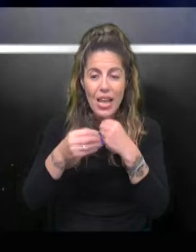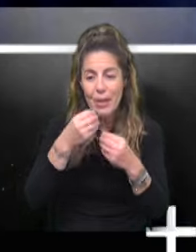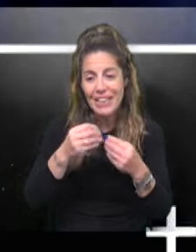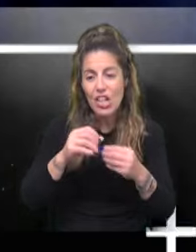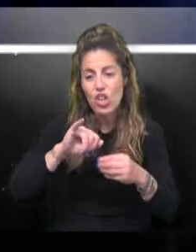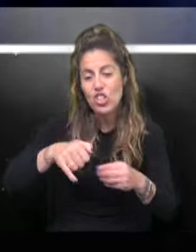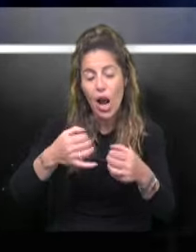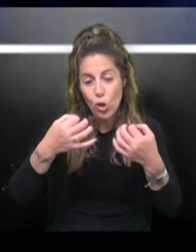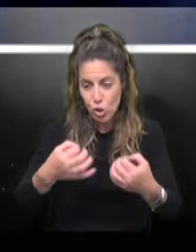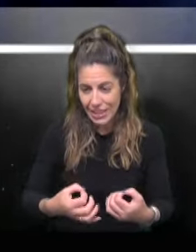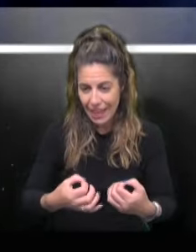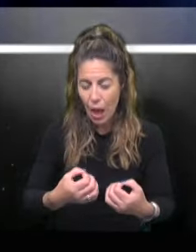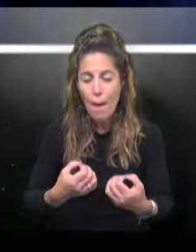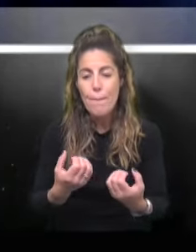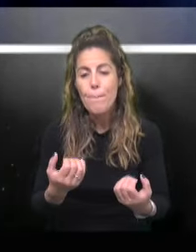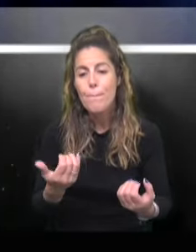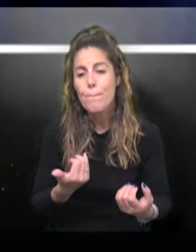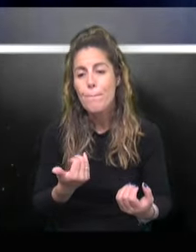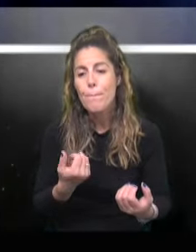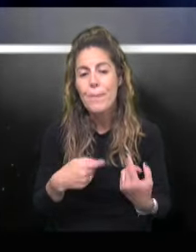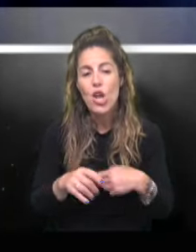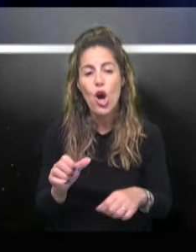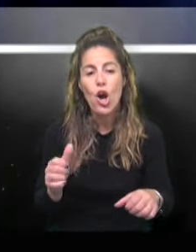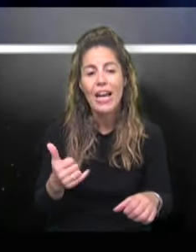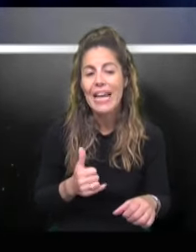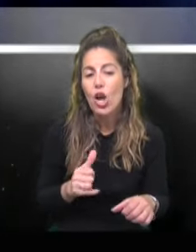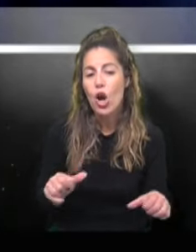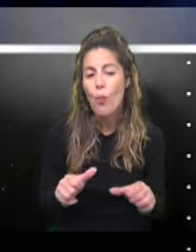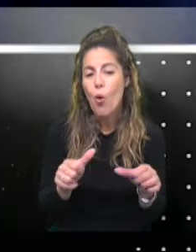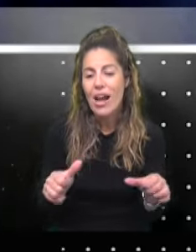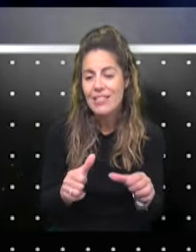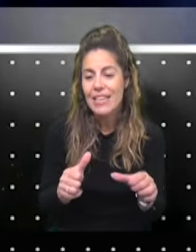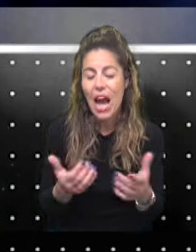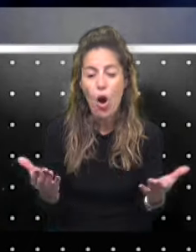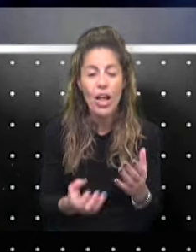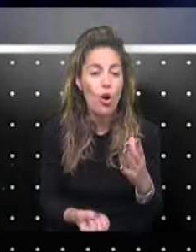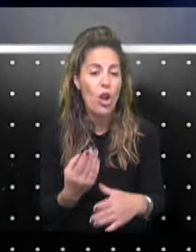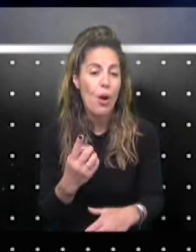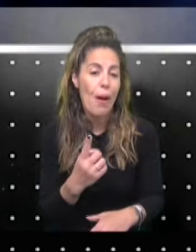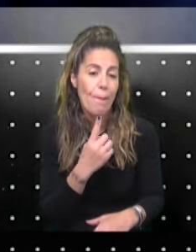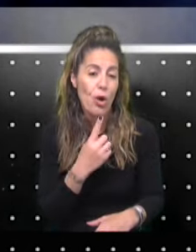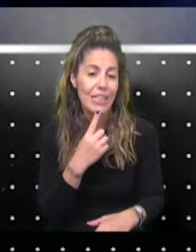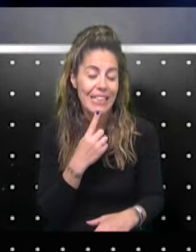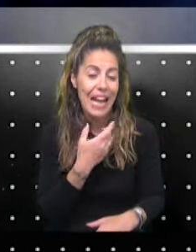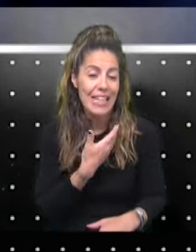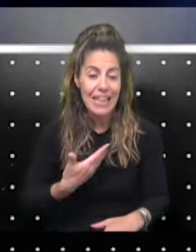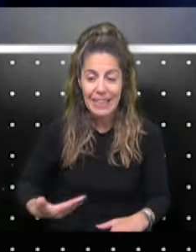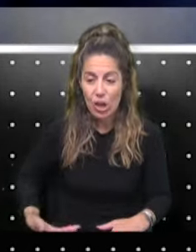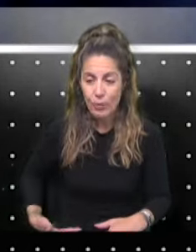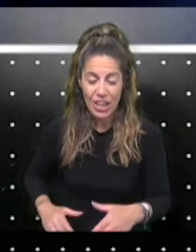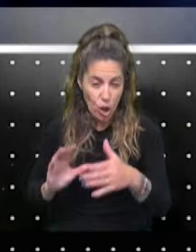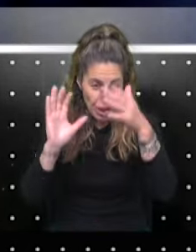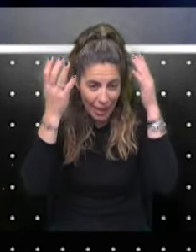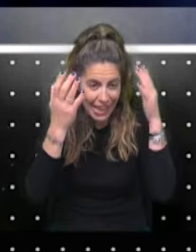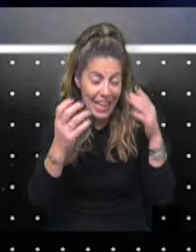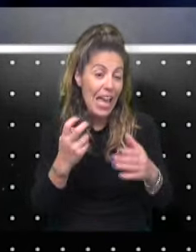viene llevando el tema de las diferentes políticas que implementa el gobierno de Javier Miley teniendo en cuenta que es un gobierno que busca achicar el estado